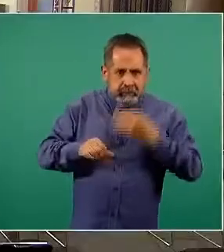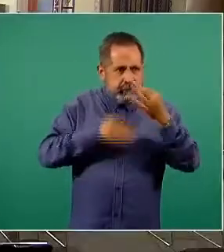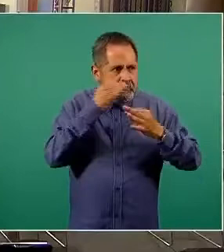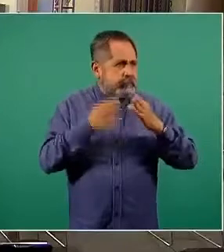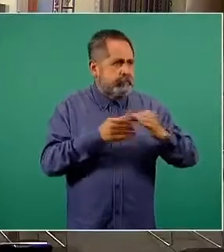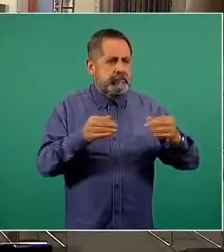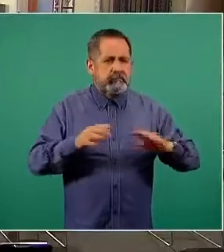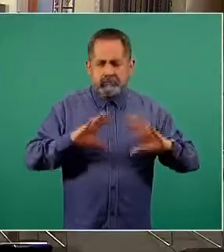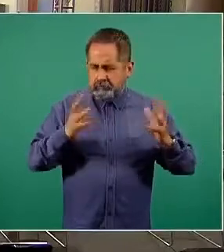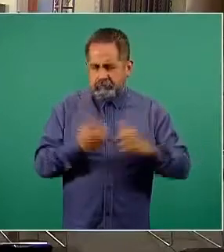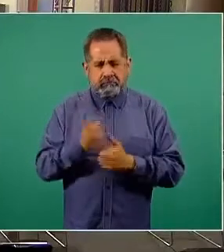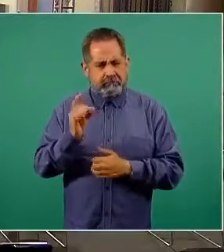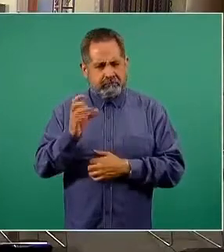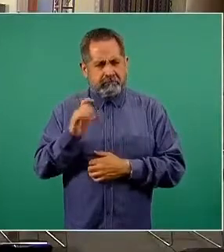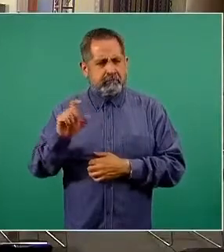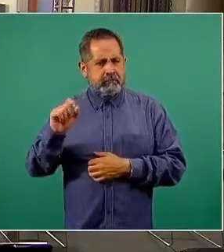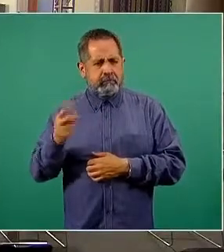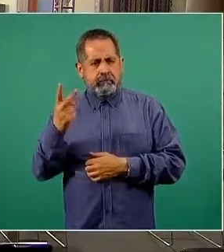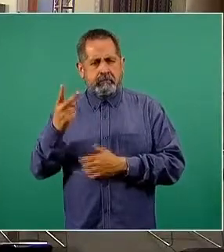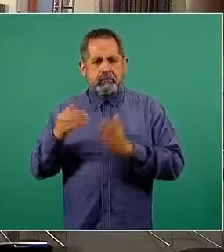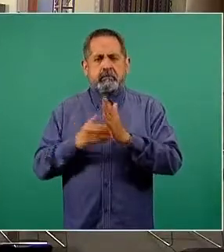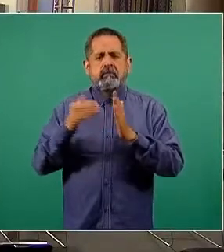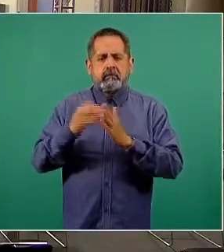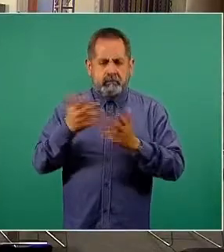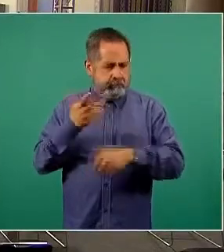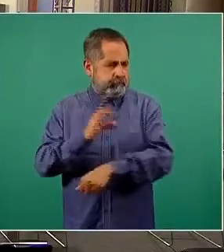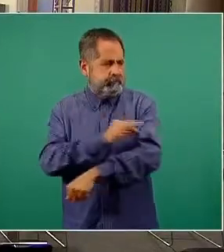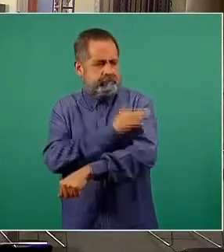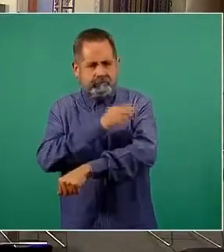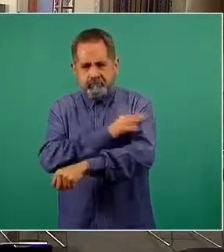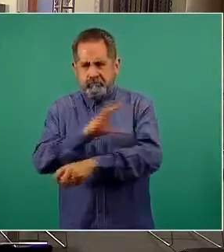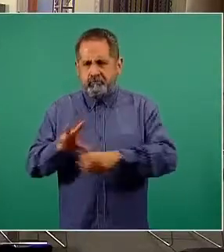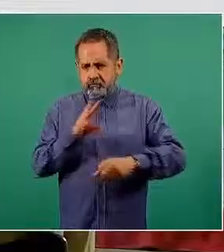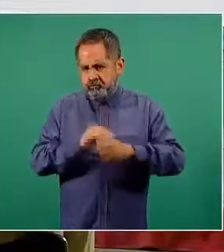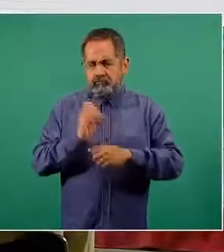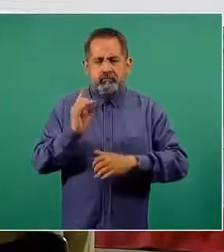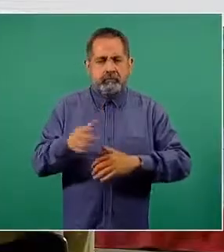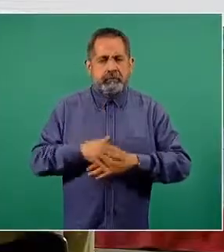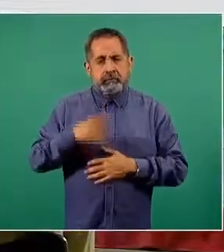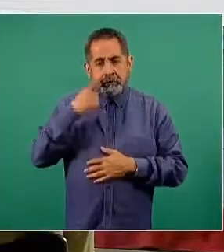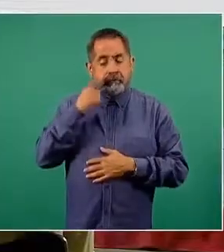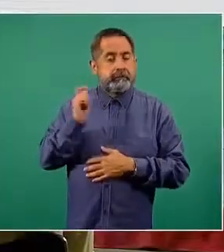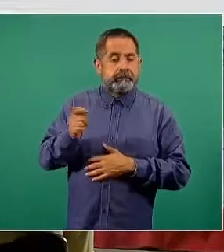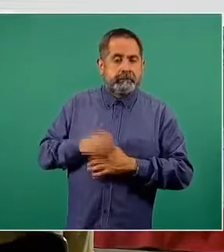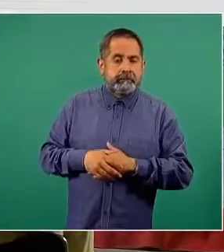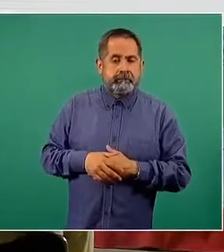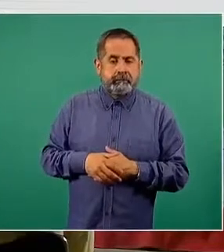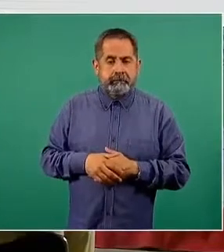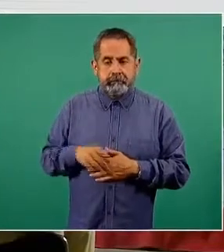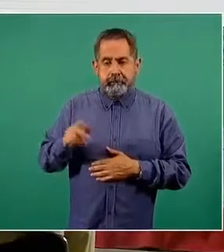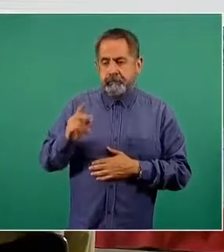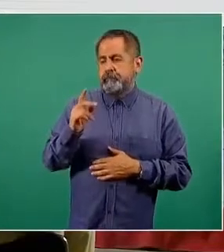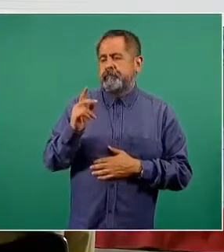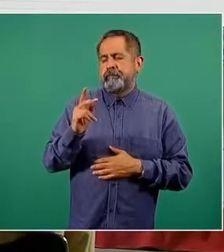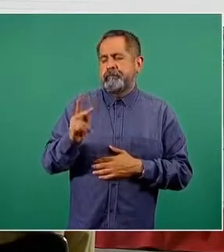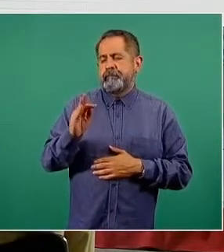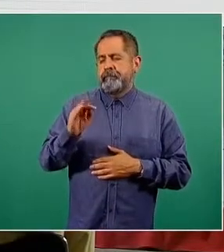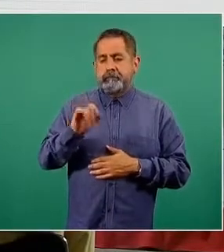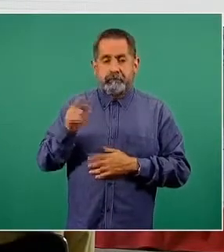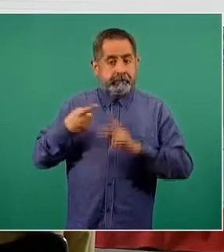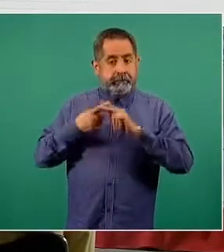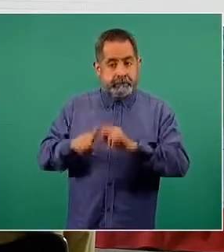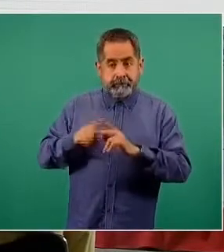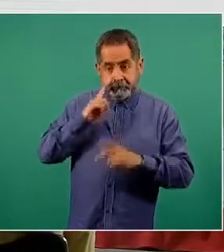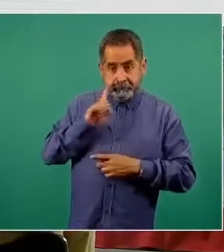más de 22 millones de vacunas que hemos recibido hasta el momento. Pero vean ustedes, aquí está la vacuna de Pfizer, que es con la que